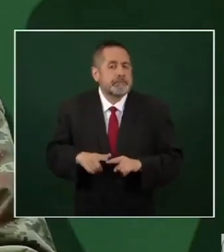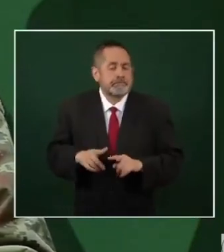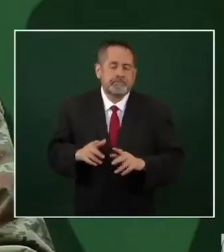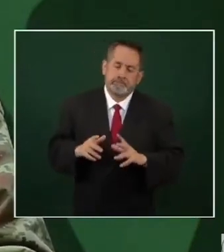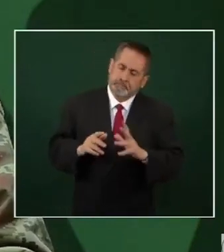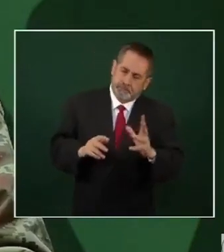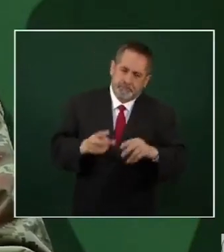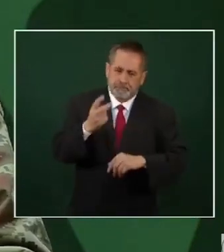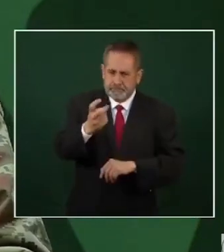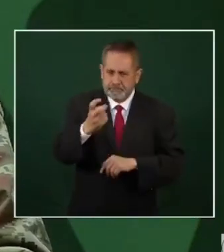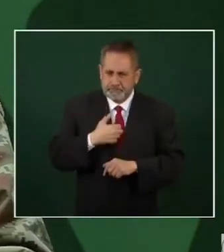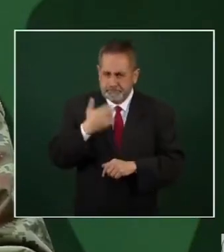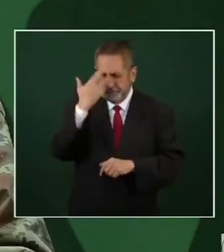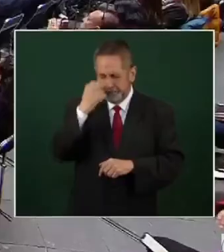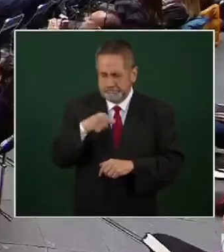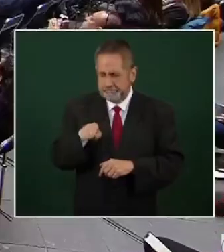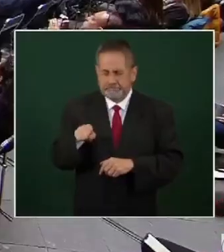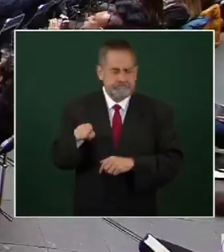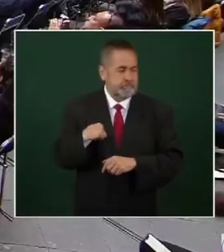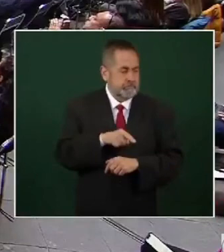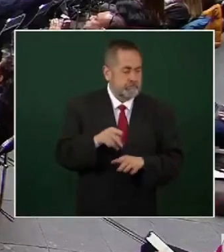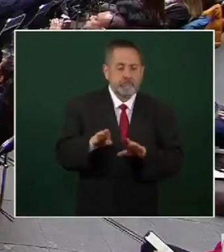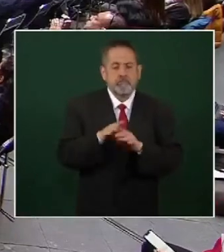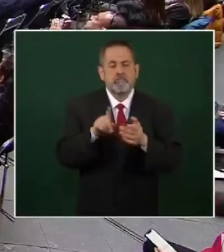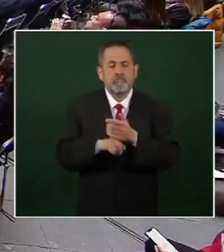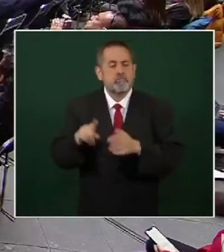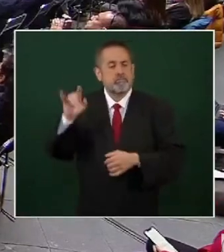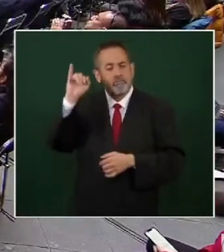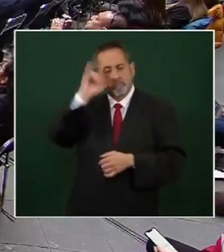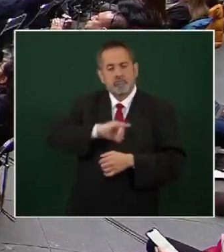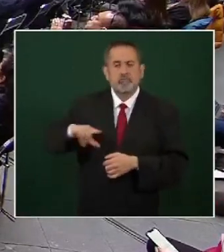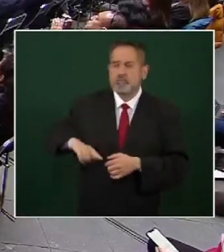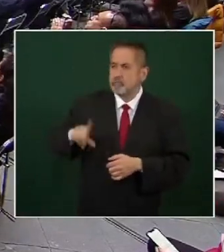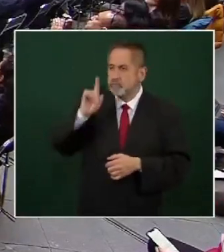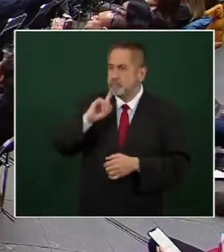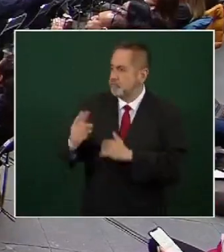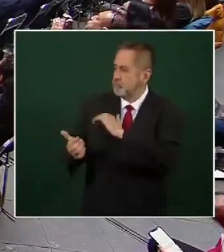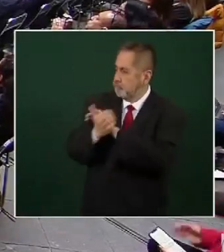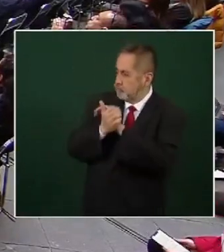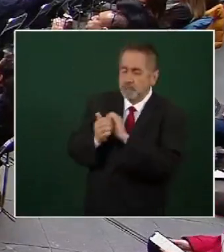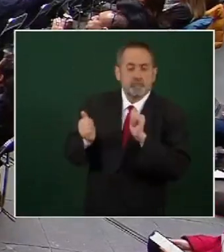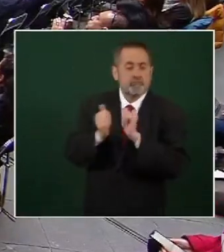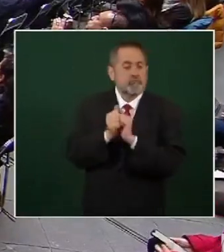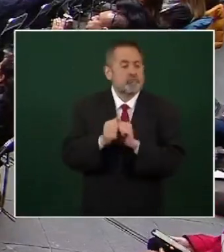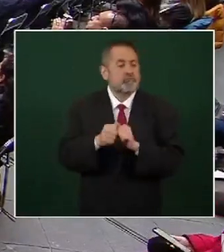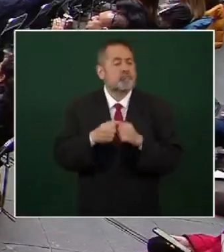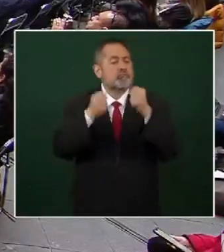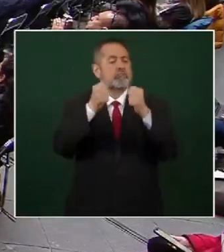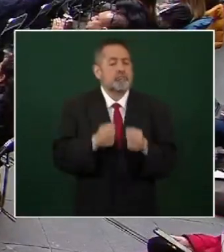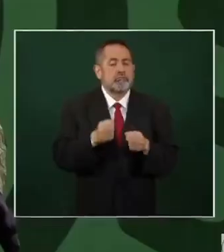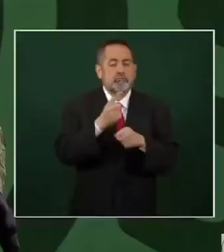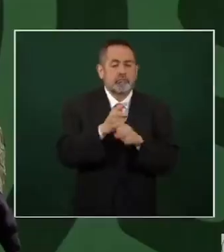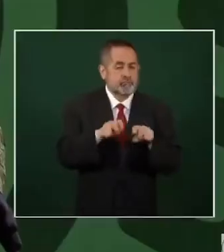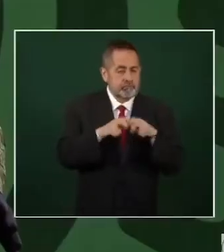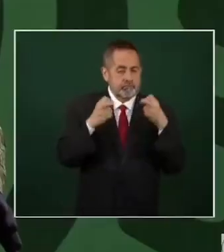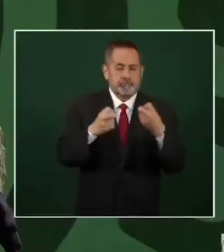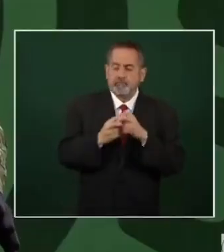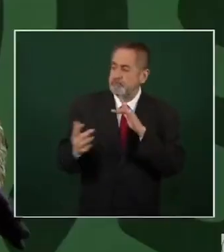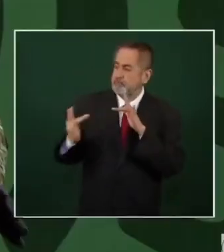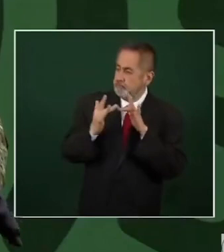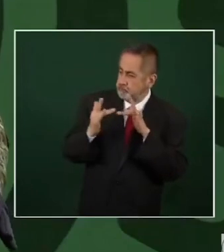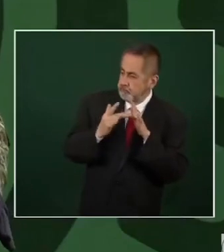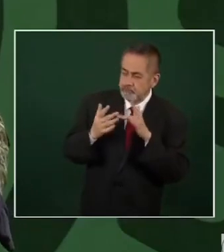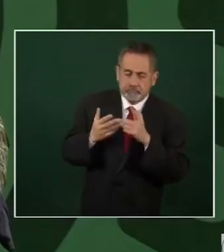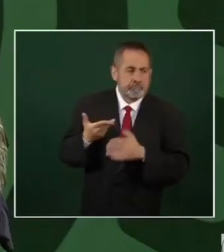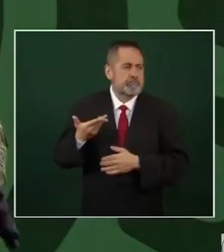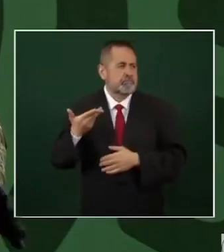Ese fue el motivo por el cual la jefa de gobierno estableció coordinación con el Gabinete de Seguridad